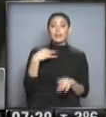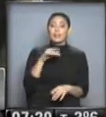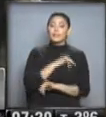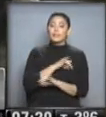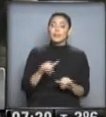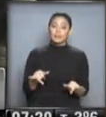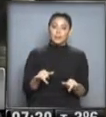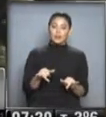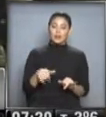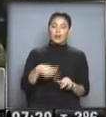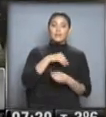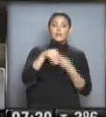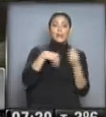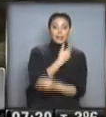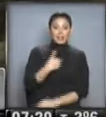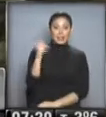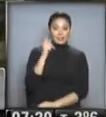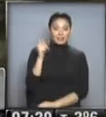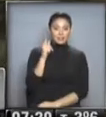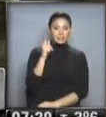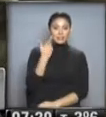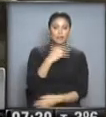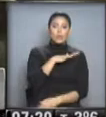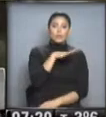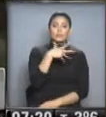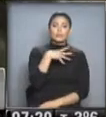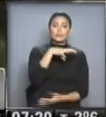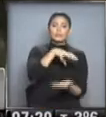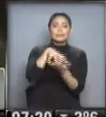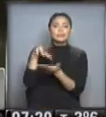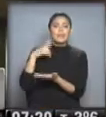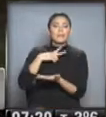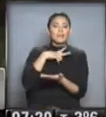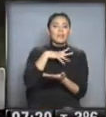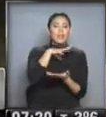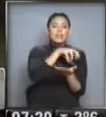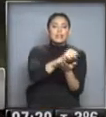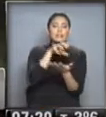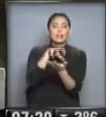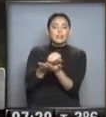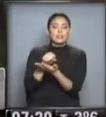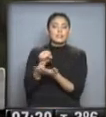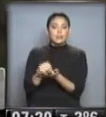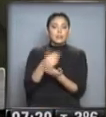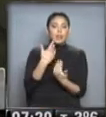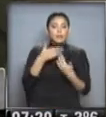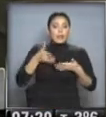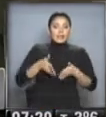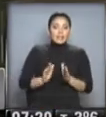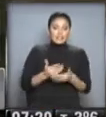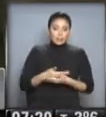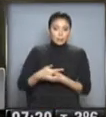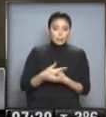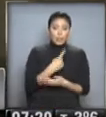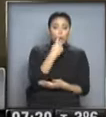destacar que la familia presidencial había reservado varias clínicas para el nacimiento del nieto de la jefa de Estado.